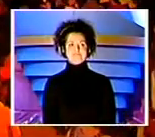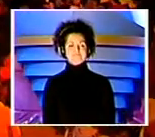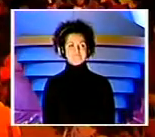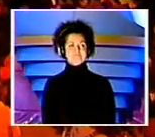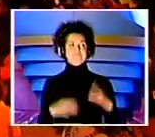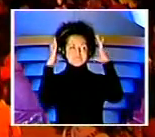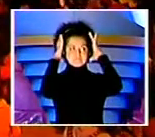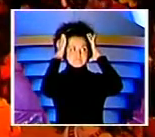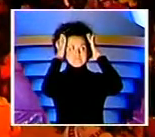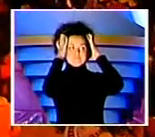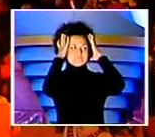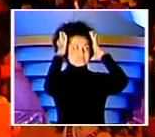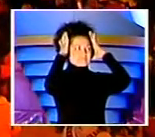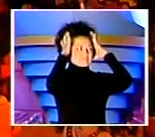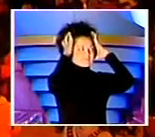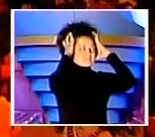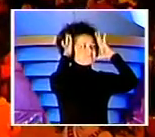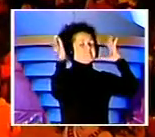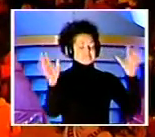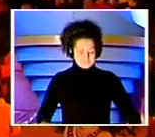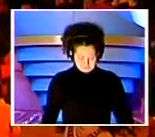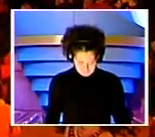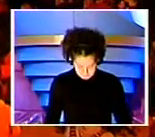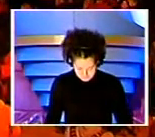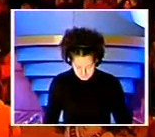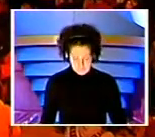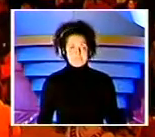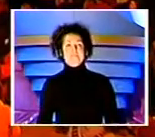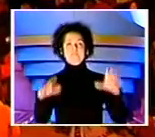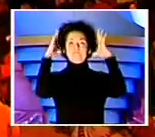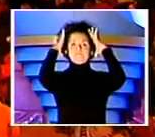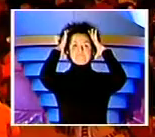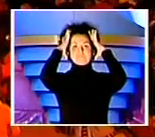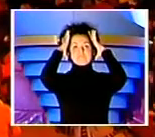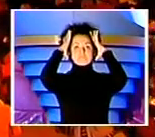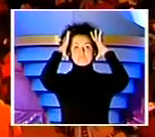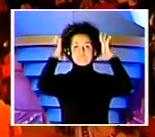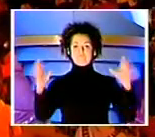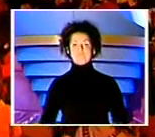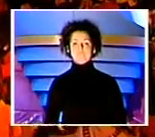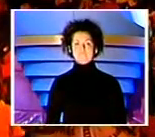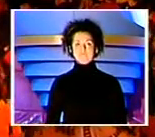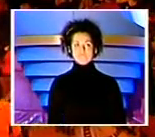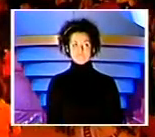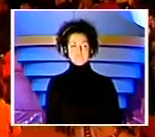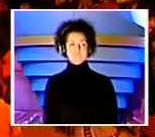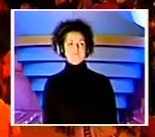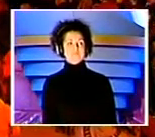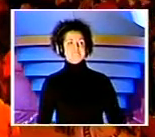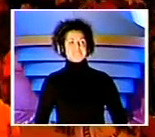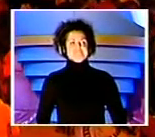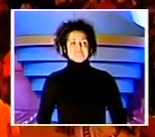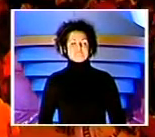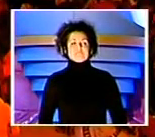Víctor Santana Montero, buenas noches. ¿Qué tal, compañero? Buenas noches. Aquí la segunda noche de encuentro con nuestra segunda fase de murgas. Esta noche con una novedad